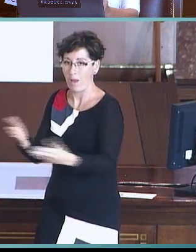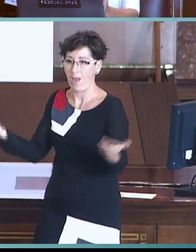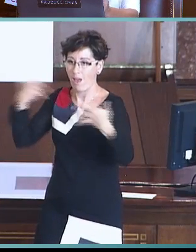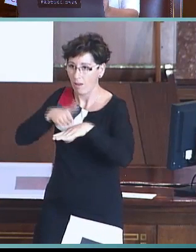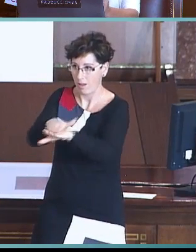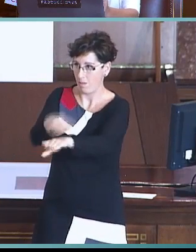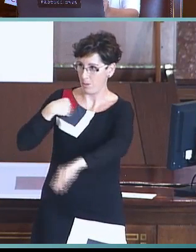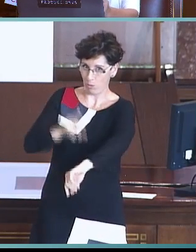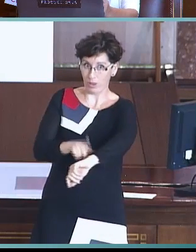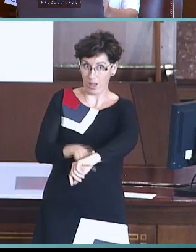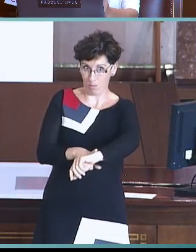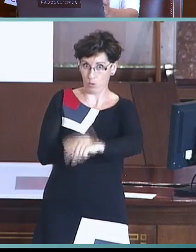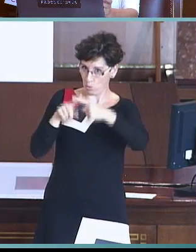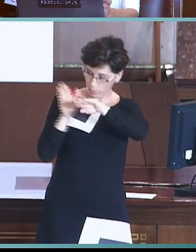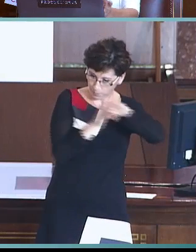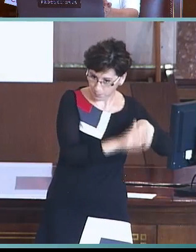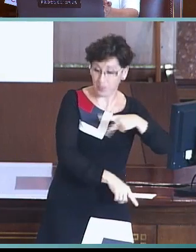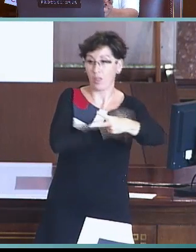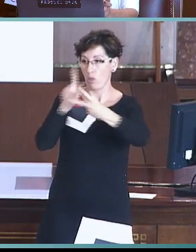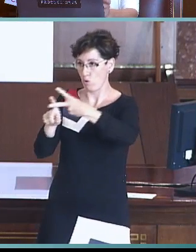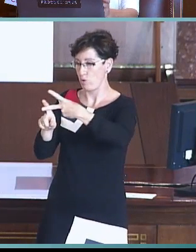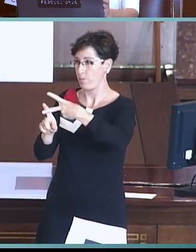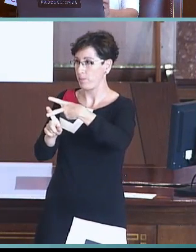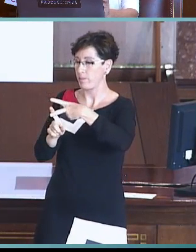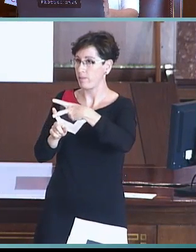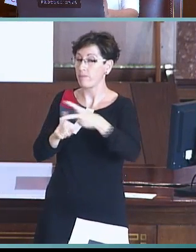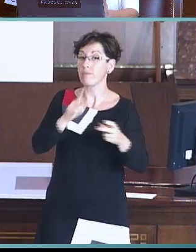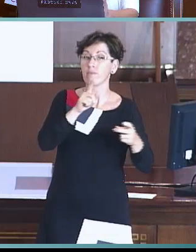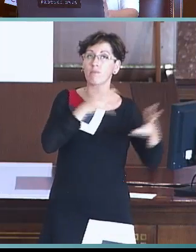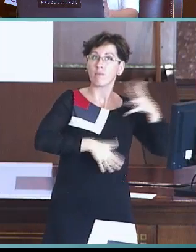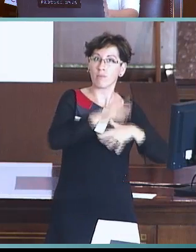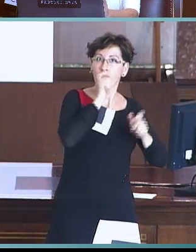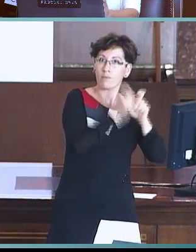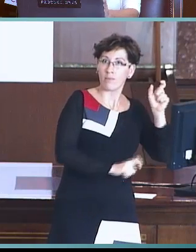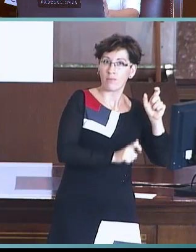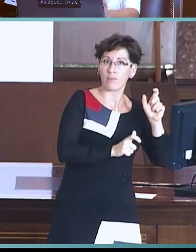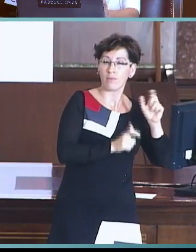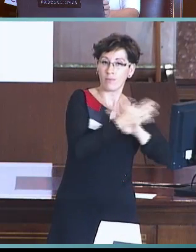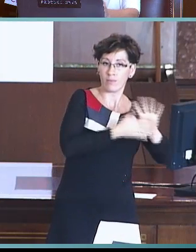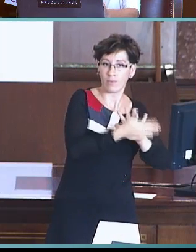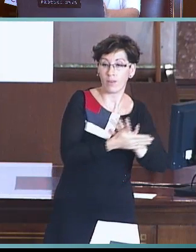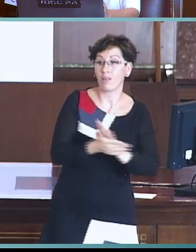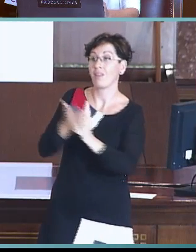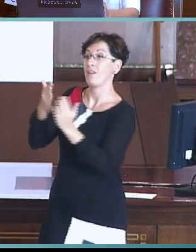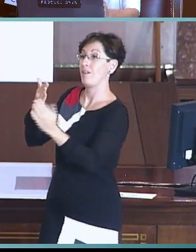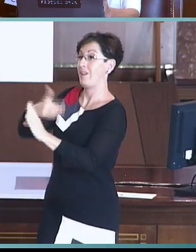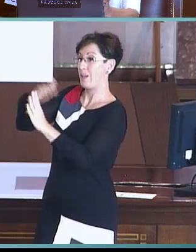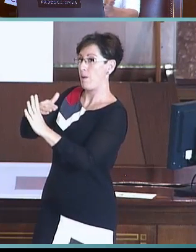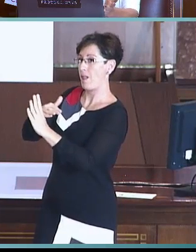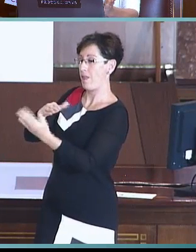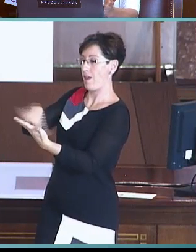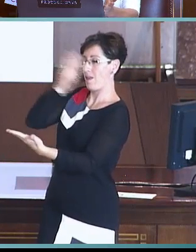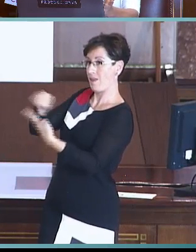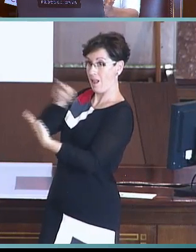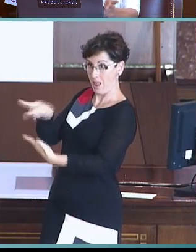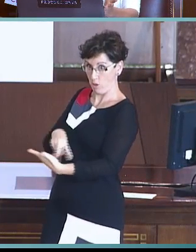a la relación segunda del vocabulario de las lenguas orales y la comprensión lectora, pues